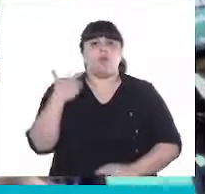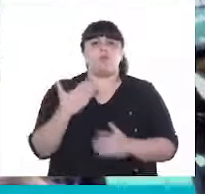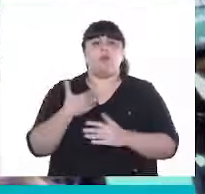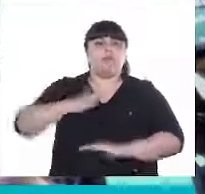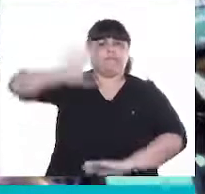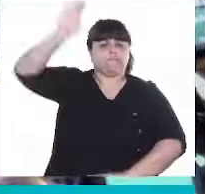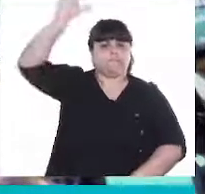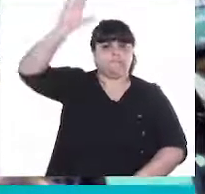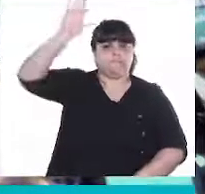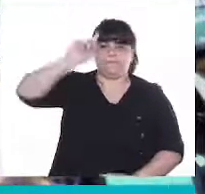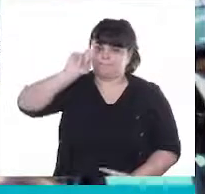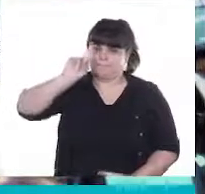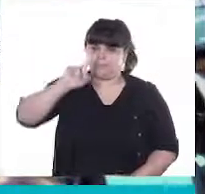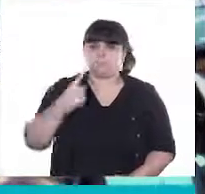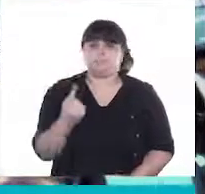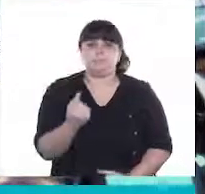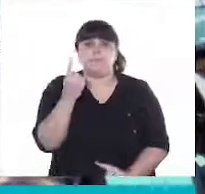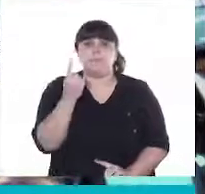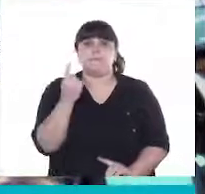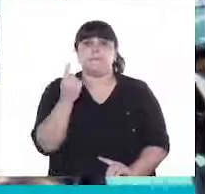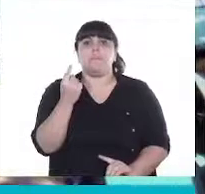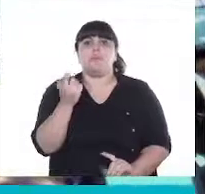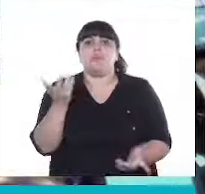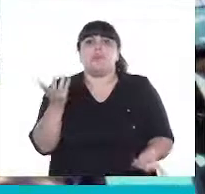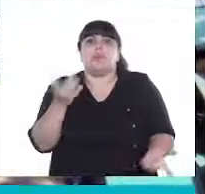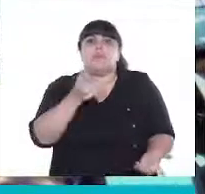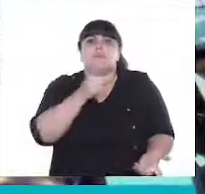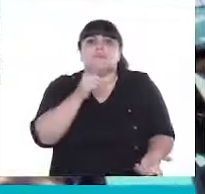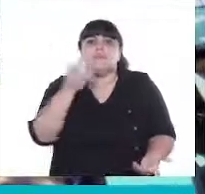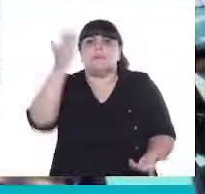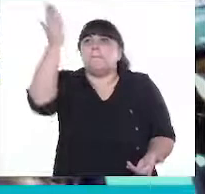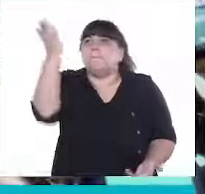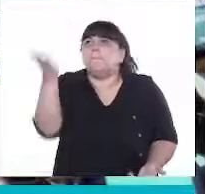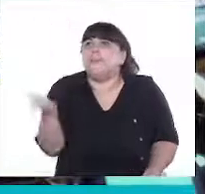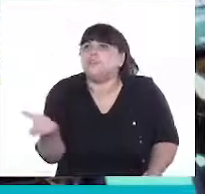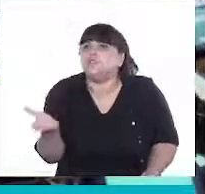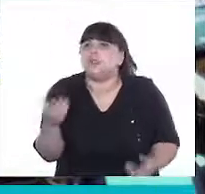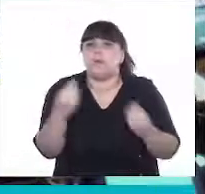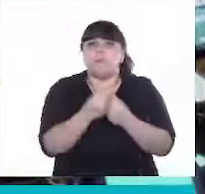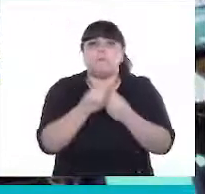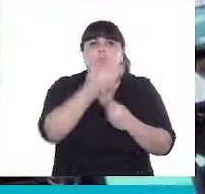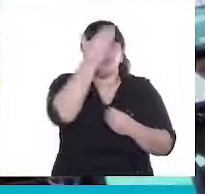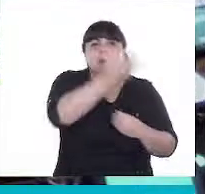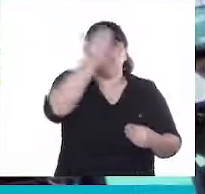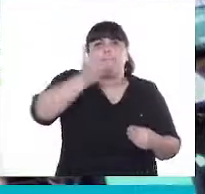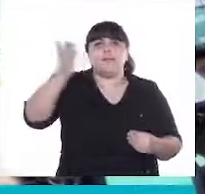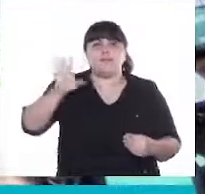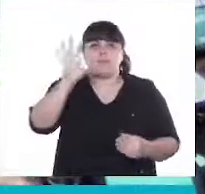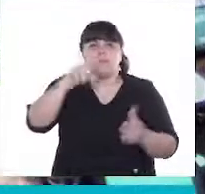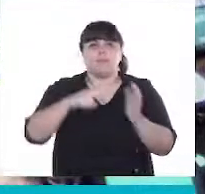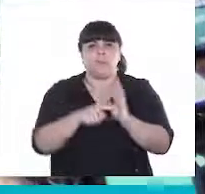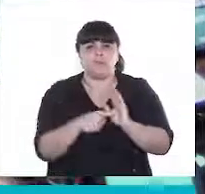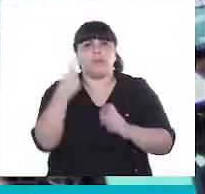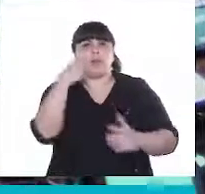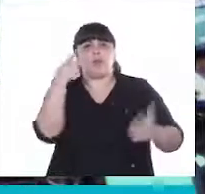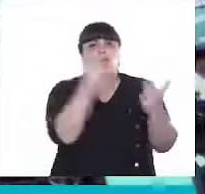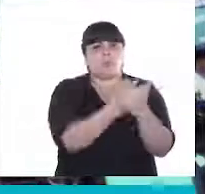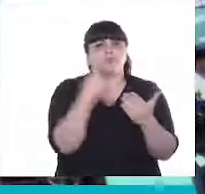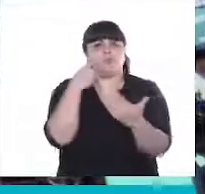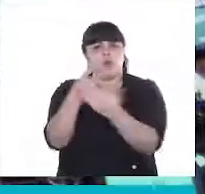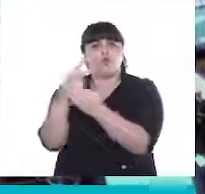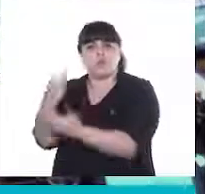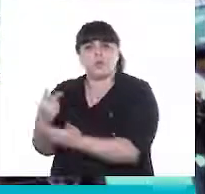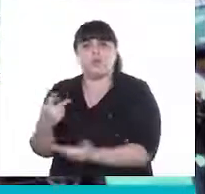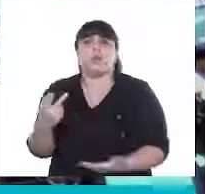parece que se declaró justamente personalidad destacada a muchas personas muy importantes de la provincia de buenos aires- hoy el